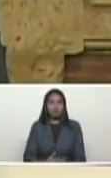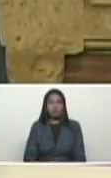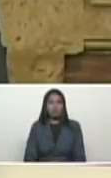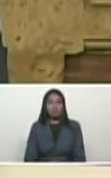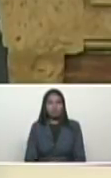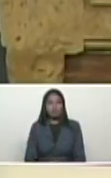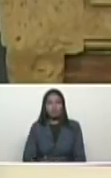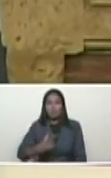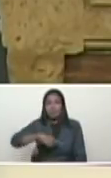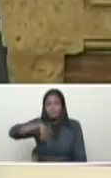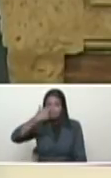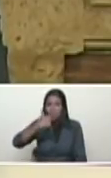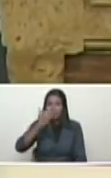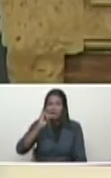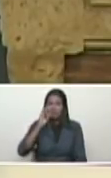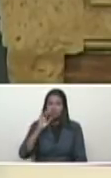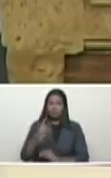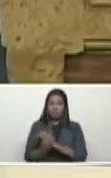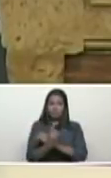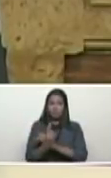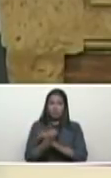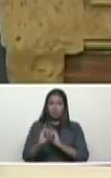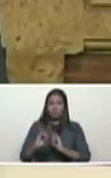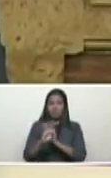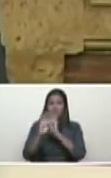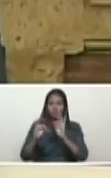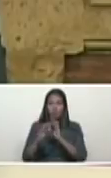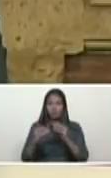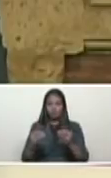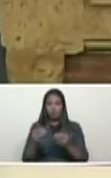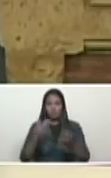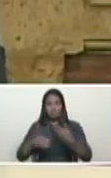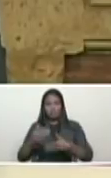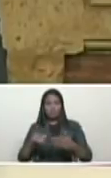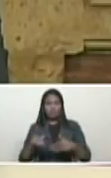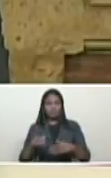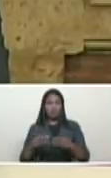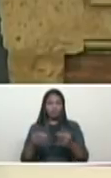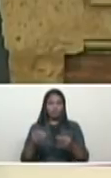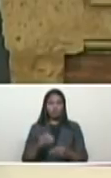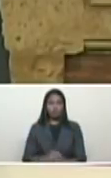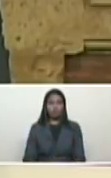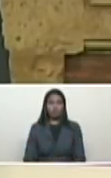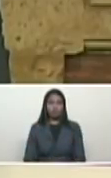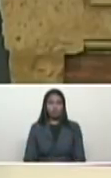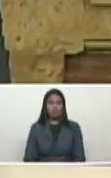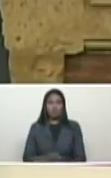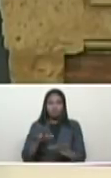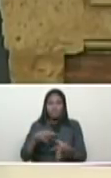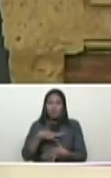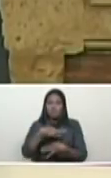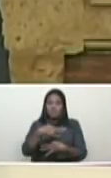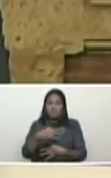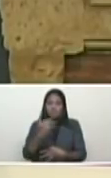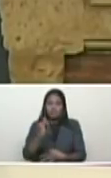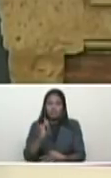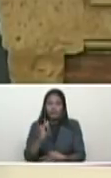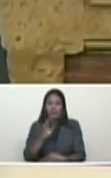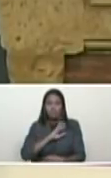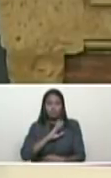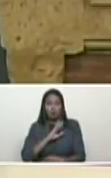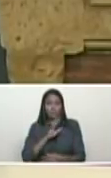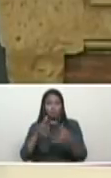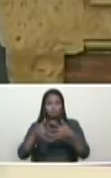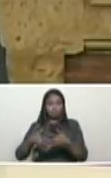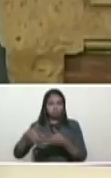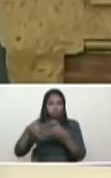vergonzante era un traidor como le hemos visto ponerse al servicio de los intereses del imperio norteamericano